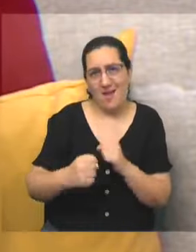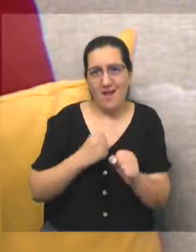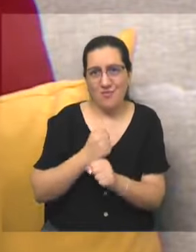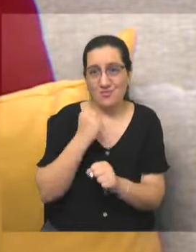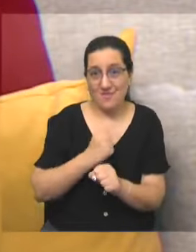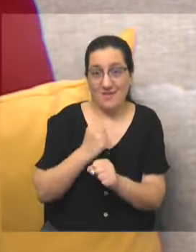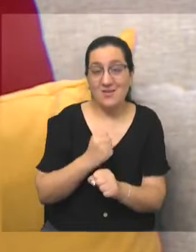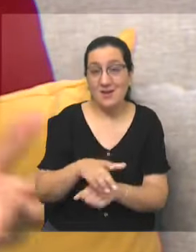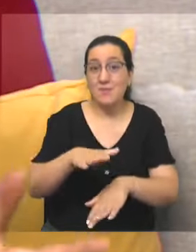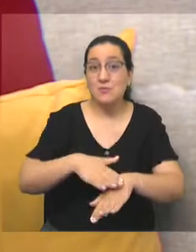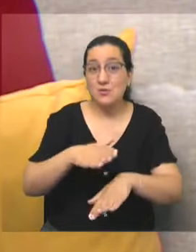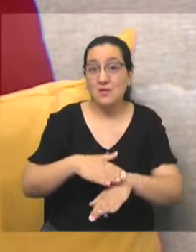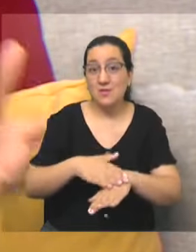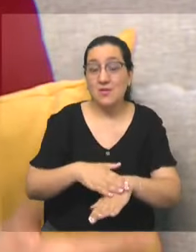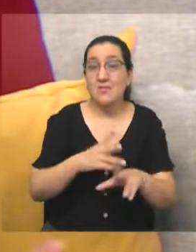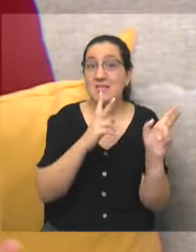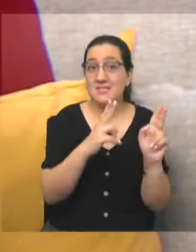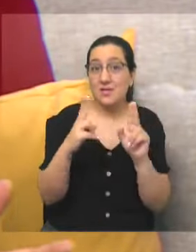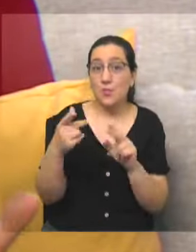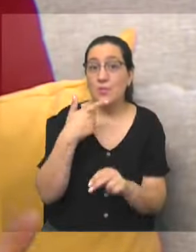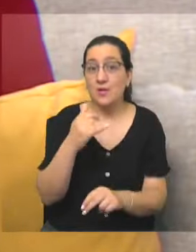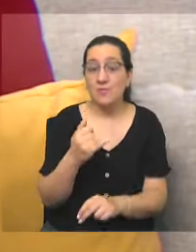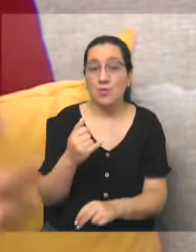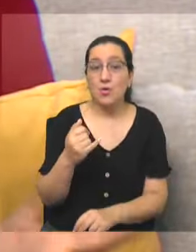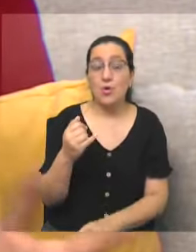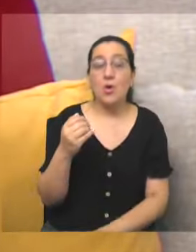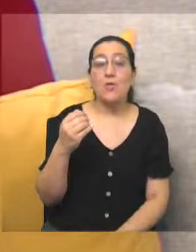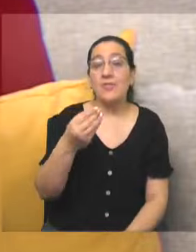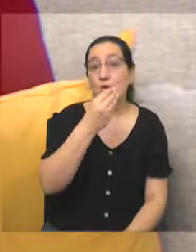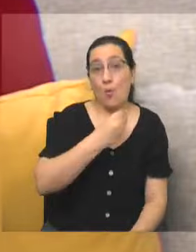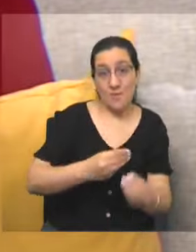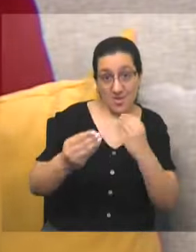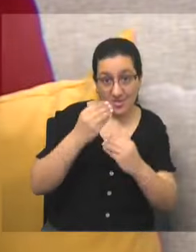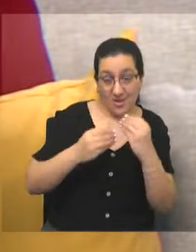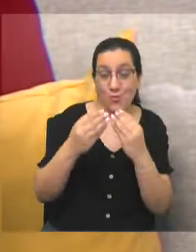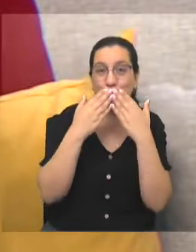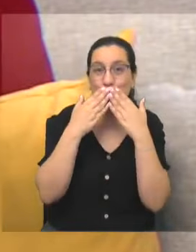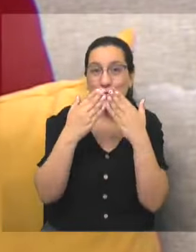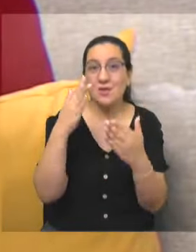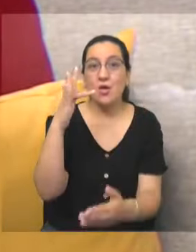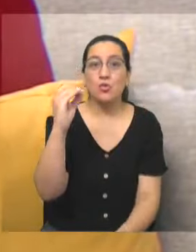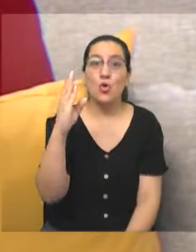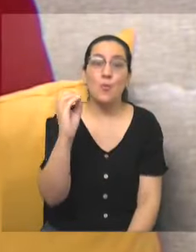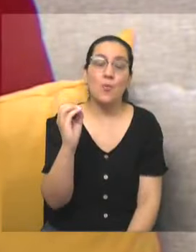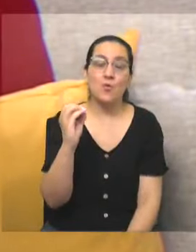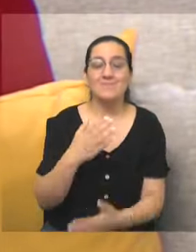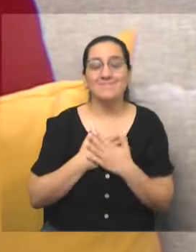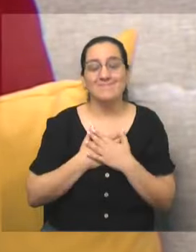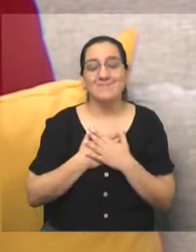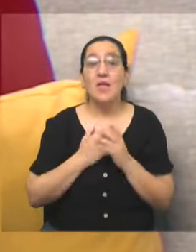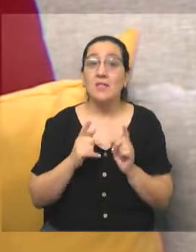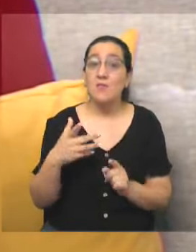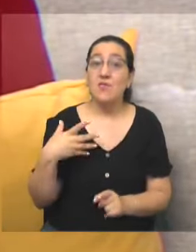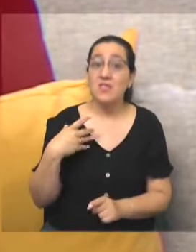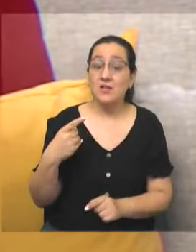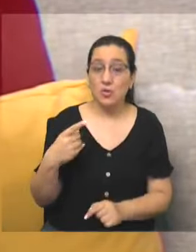años, uno de los responsables de grandes ciclos, por ejemplo, los de comida, que hay de comer. Así que un beso gigante, Topo, te queremos con el alma. Fue director de este canal, para